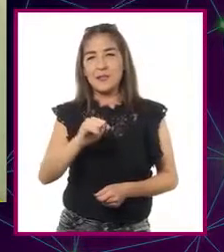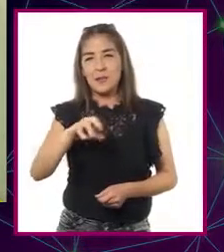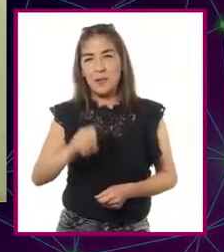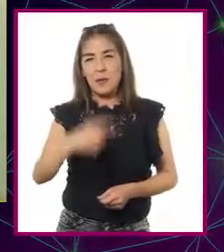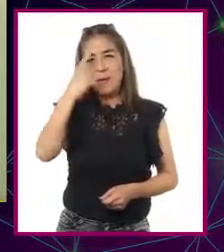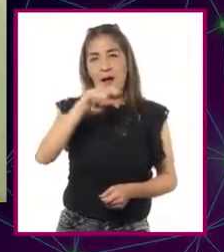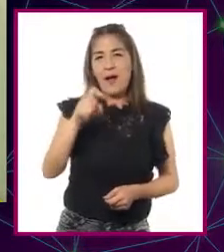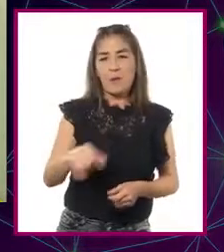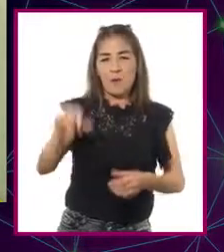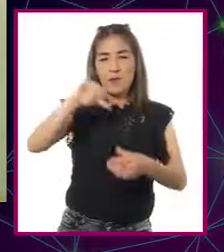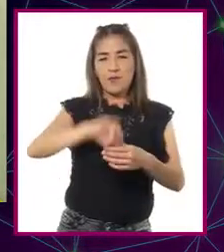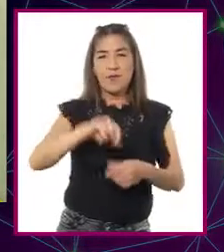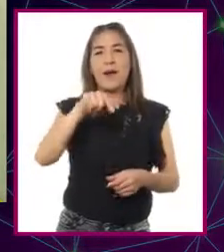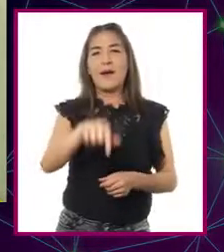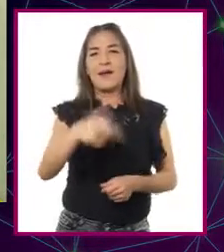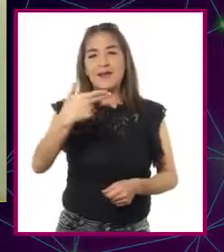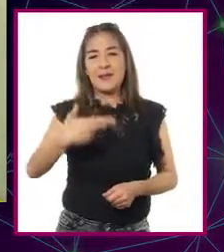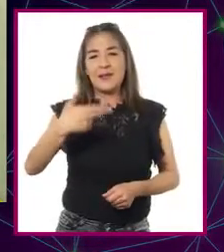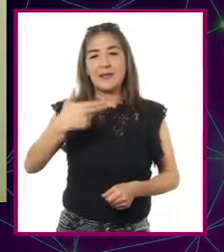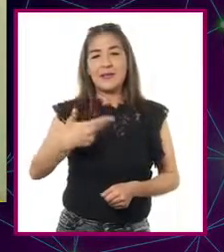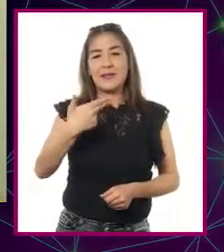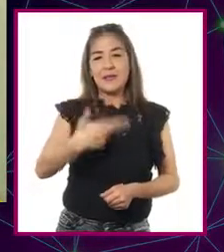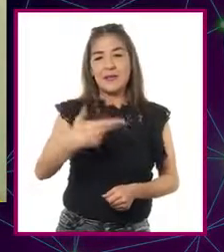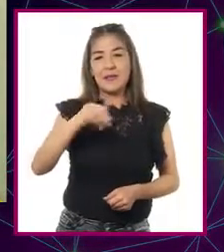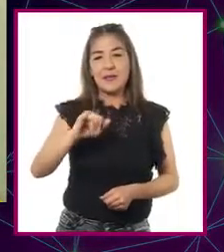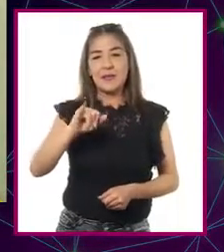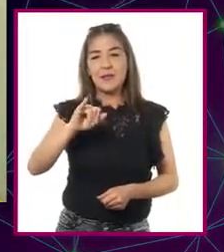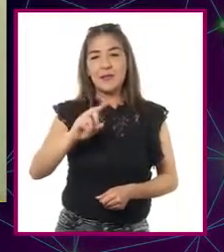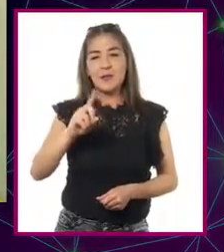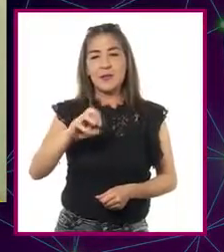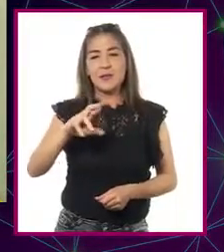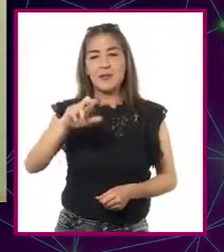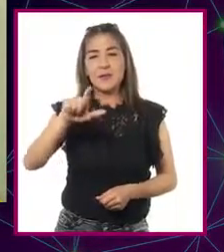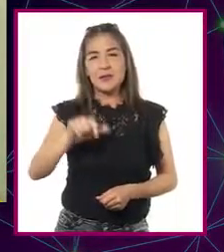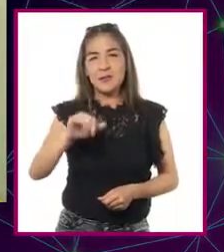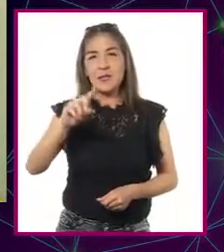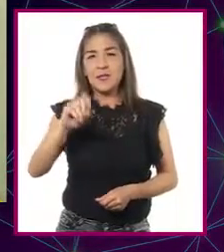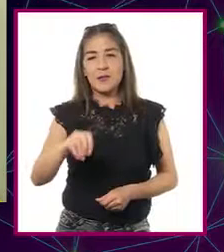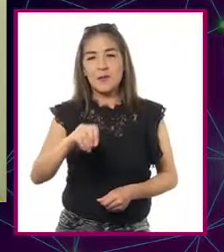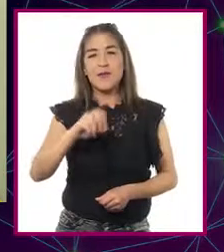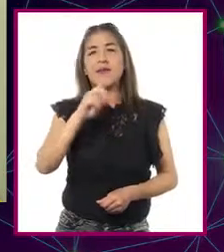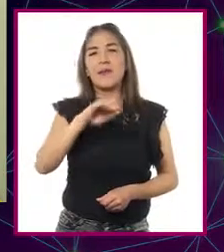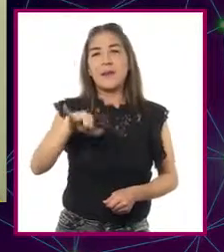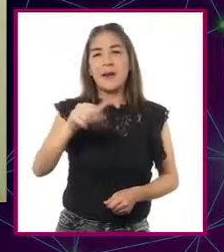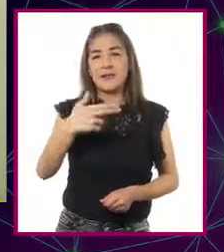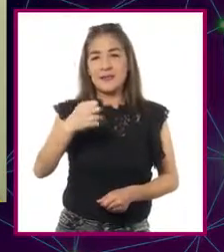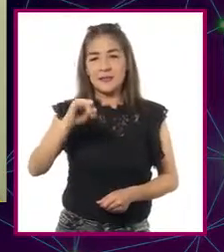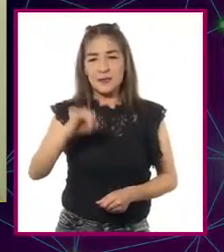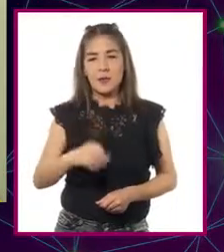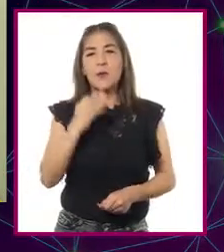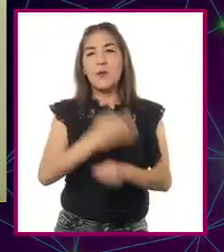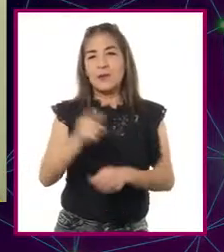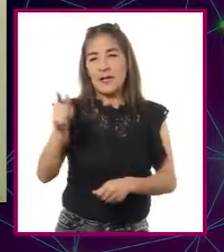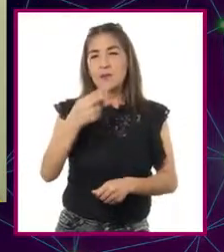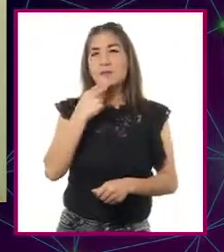destilada, formamos hidróxido de magnesio. Entonces, ¿qué tipo de sustancia utilizamos? Así es, un